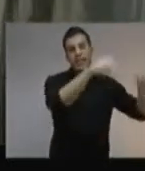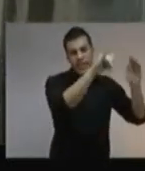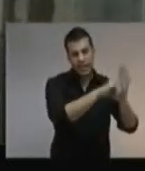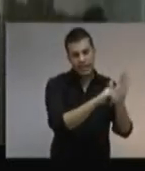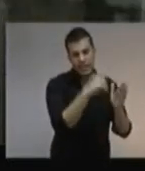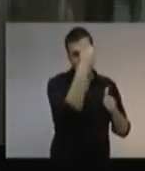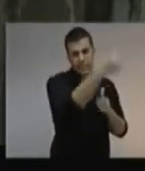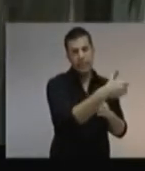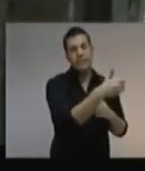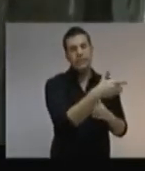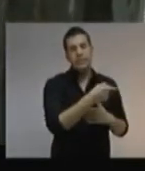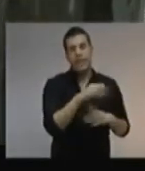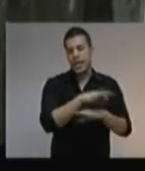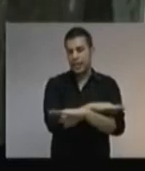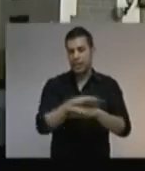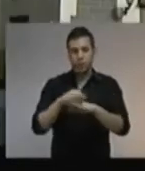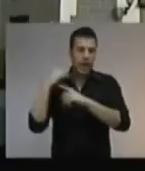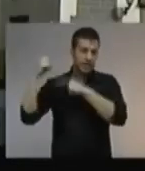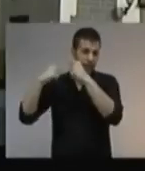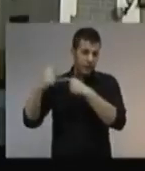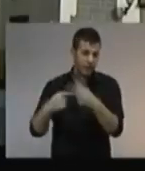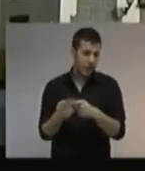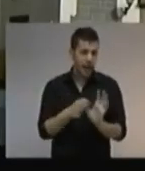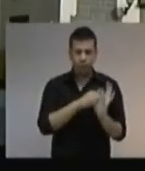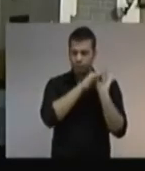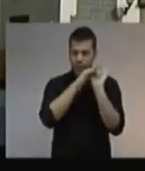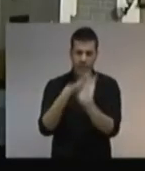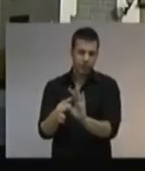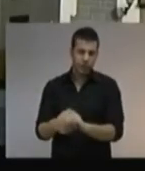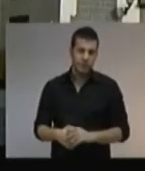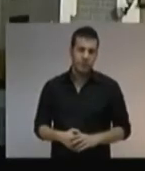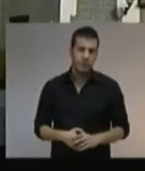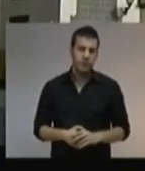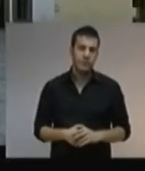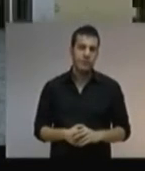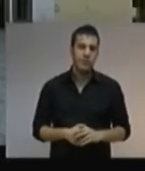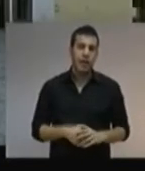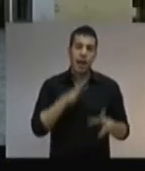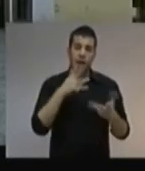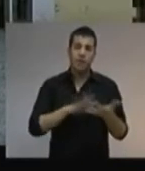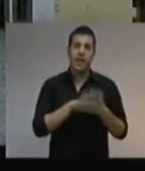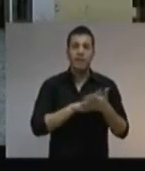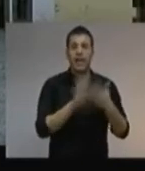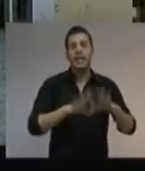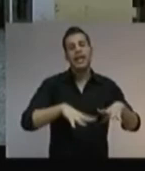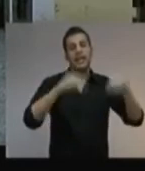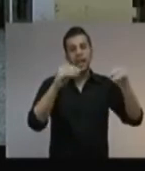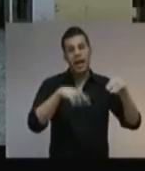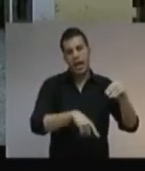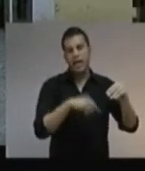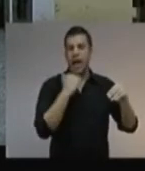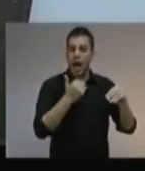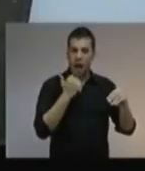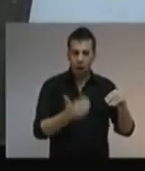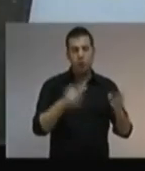y edificaciones de la arquitectura doméstica tradicional, también muy representativa. Podemos hablar, por lo tanto, ya de la catedral, un